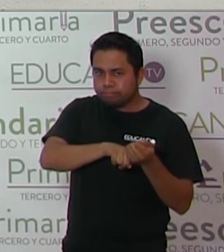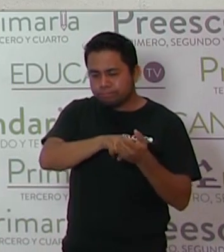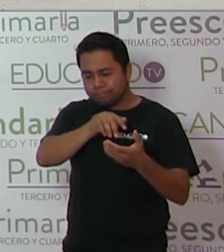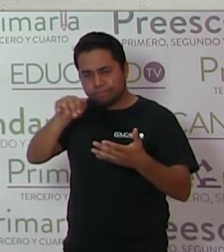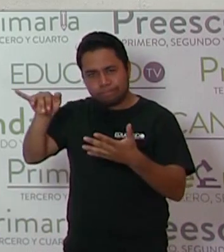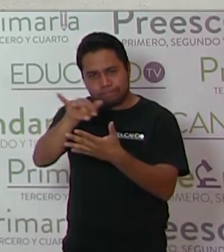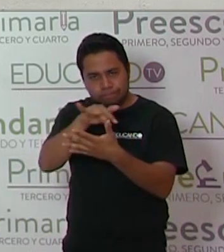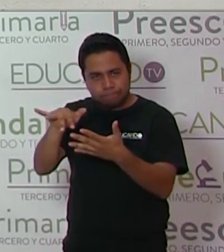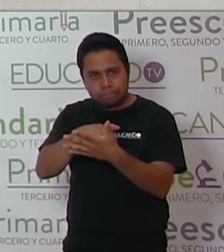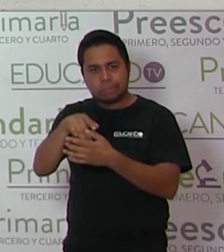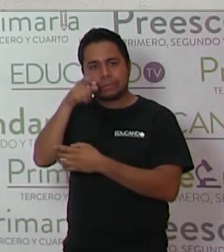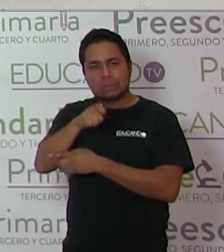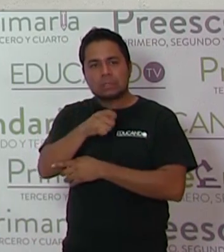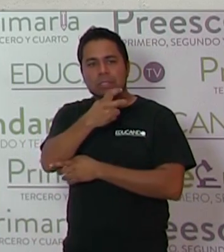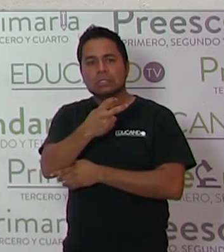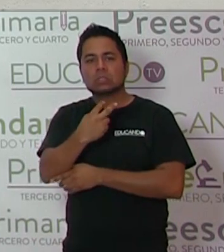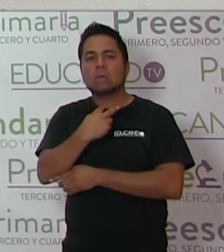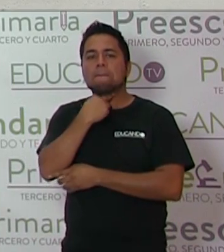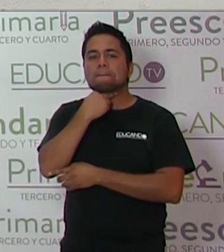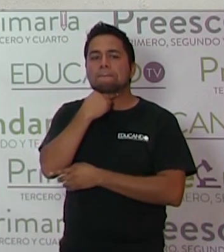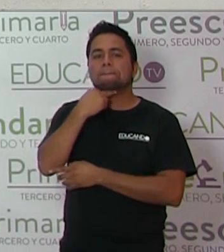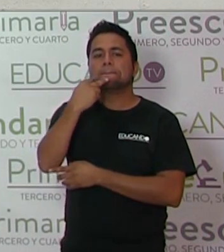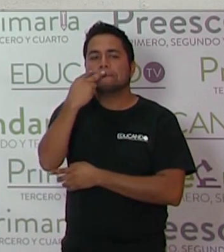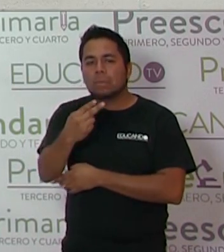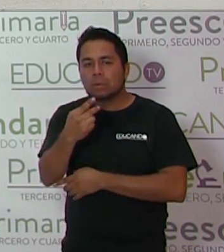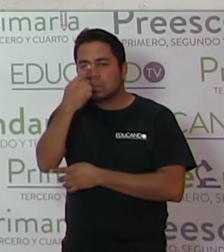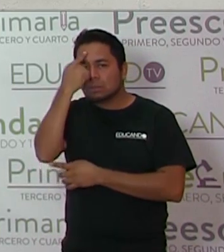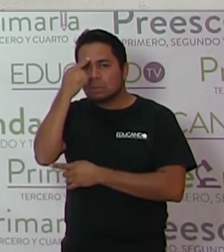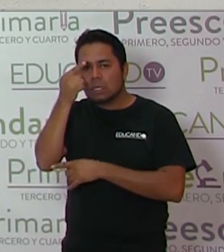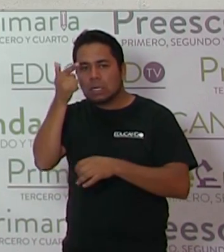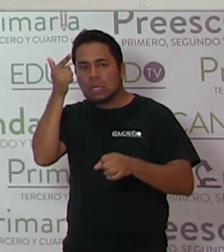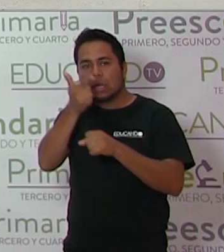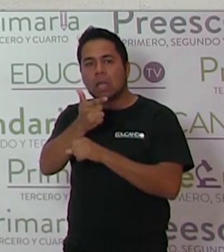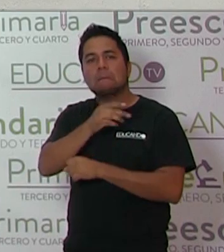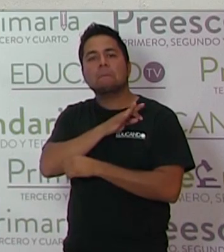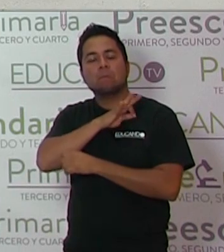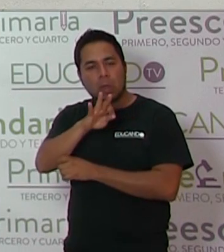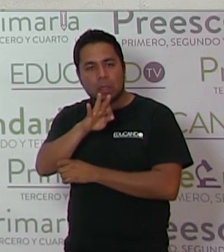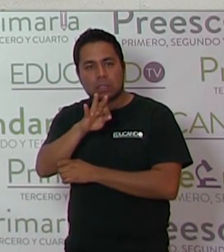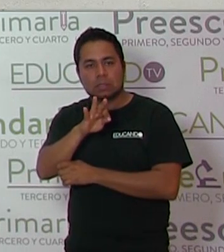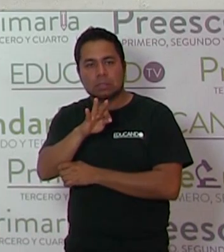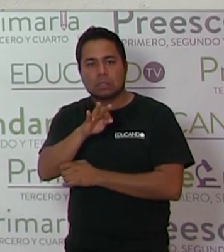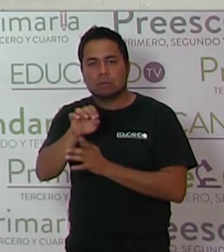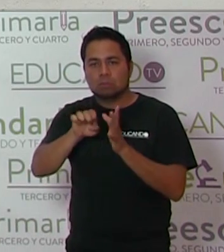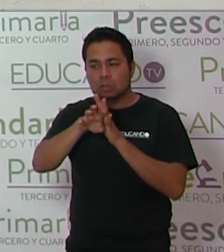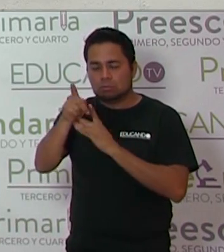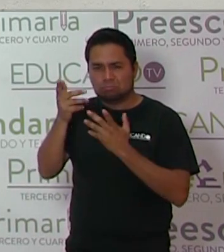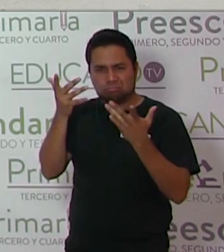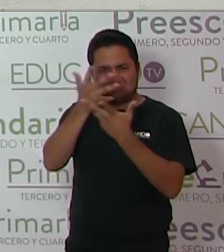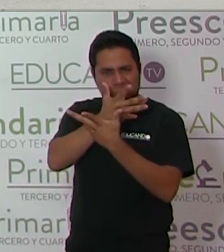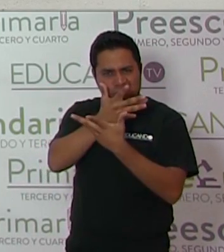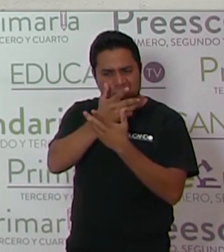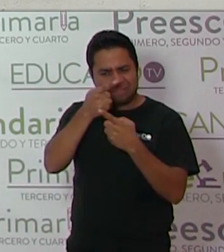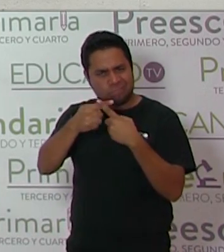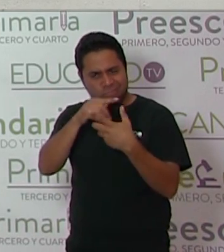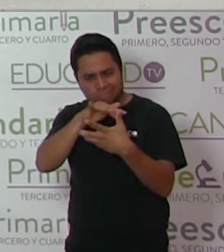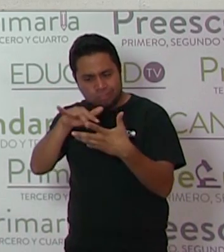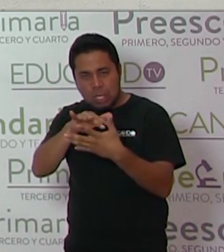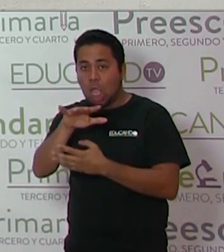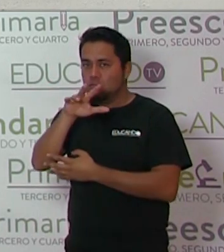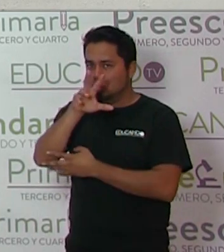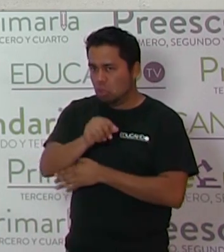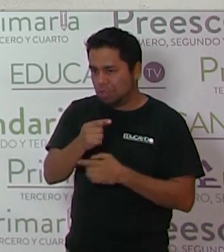la narración, es la voz que nosotros podemos identificar. No nos confundamos con quien